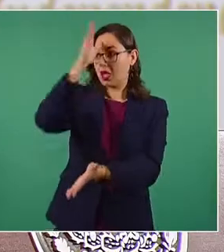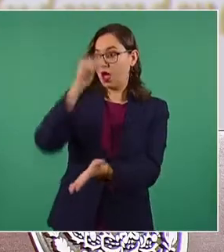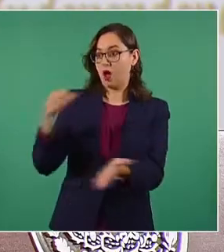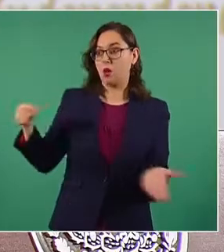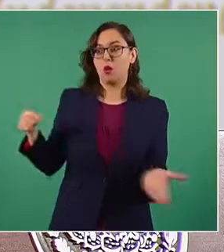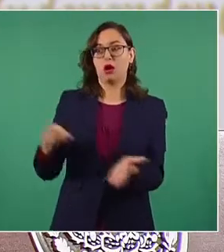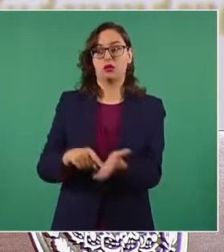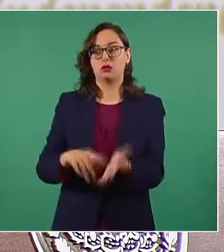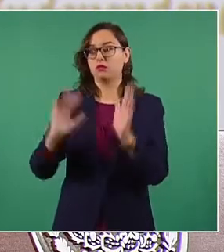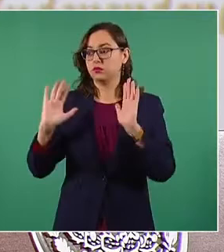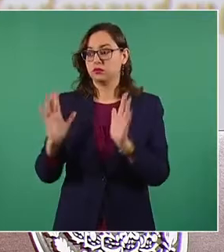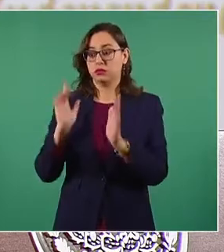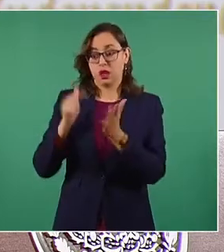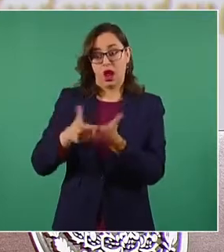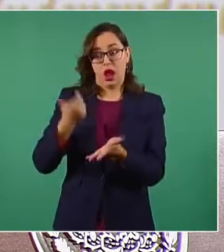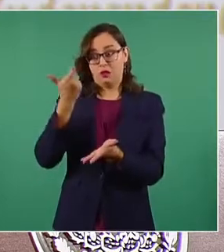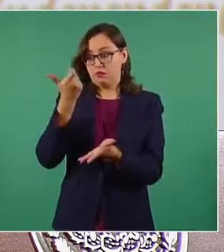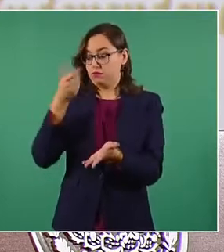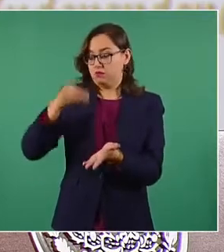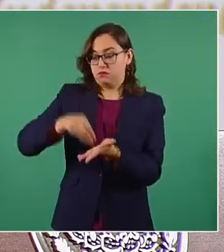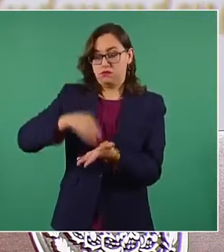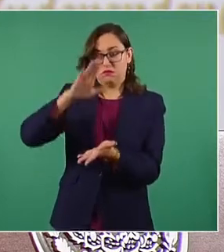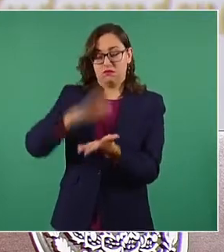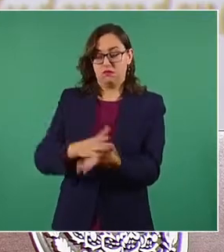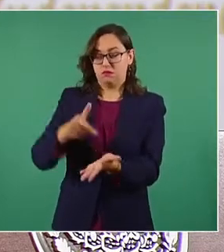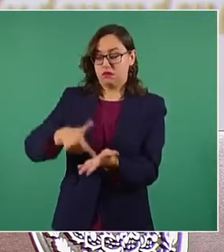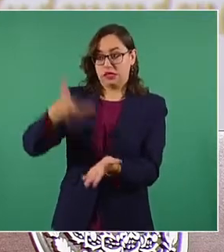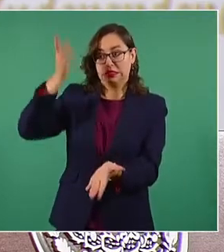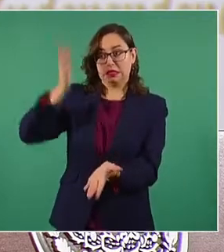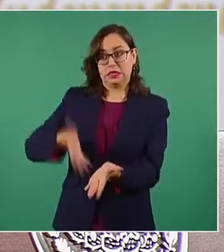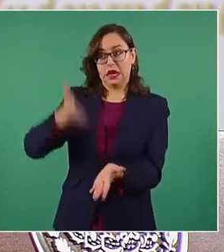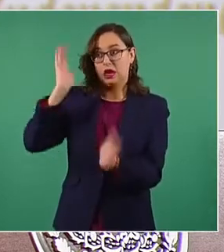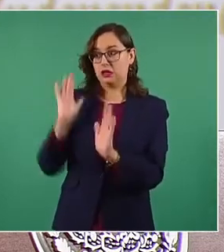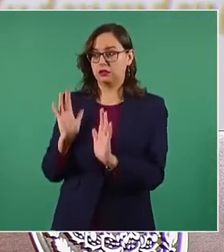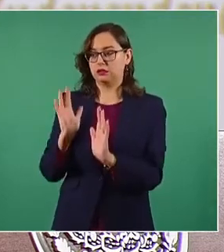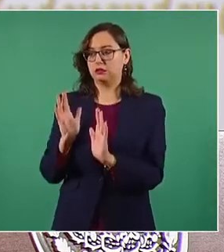en el presupuesto estimado. Así se firmaron los contratos.